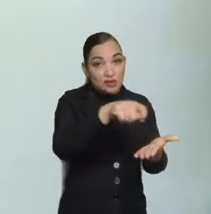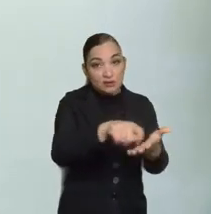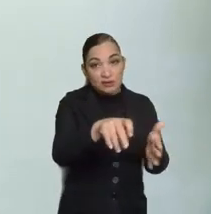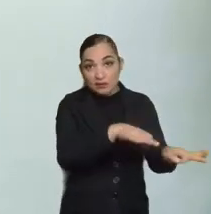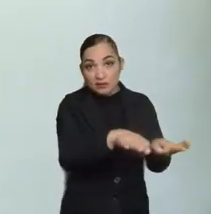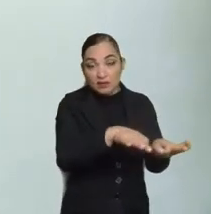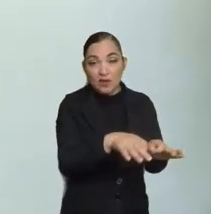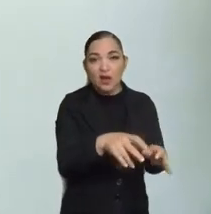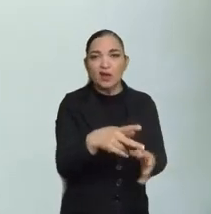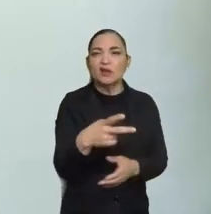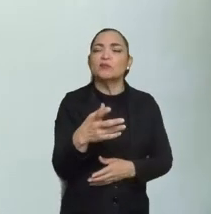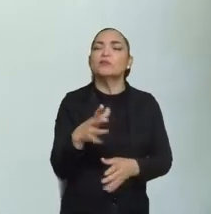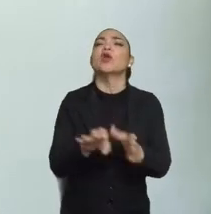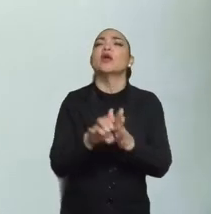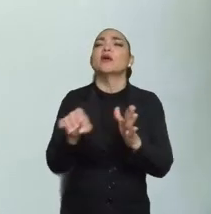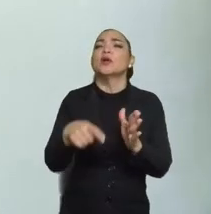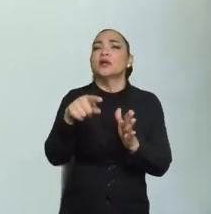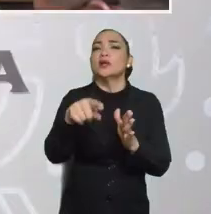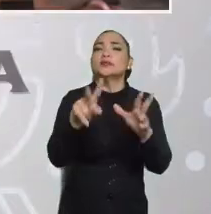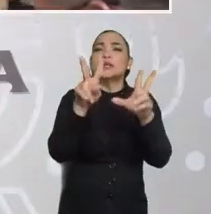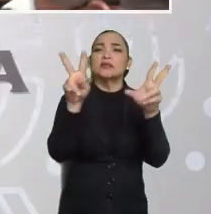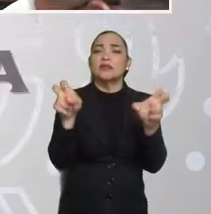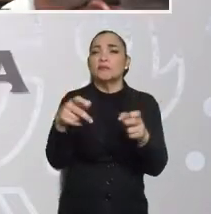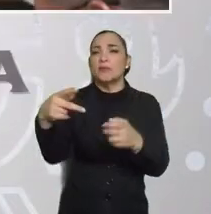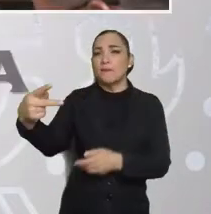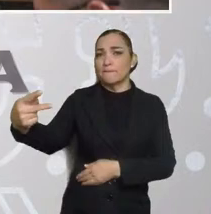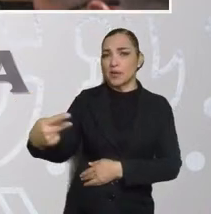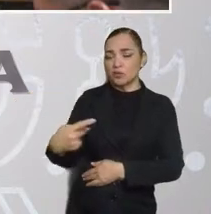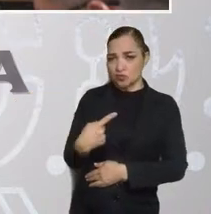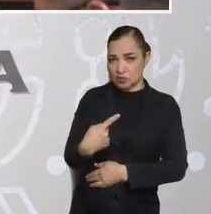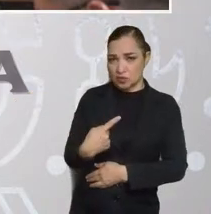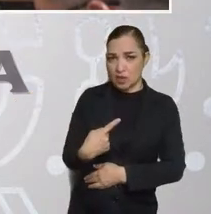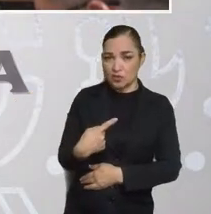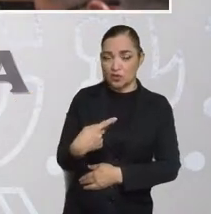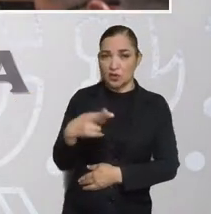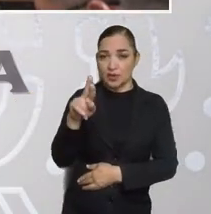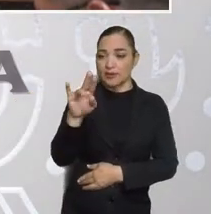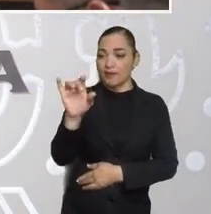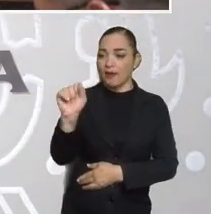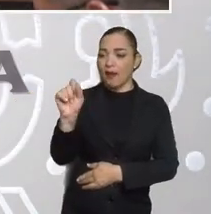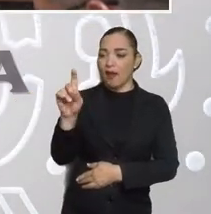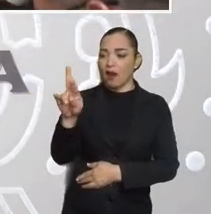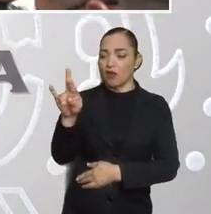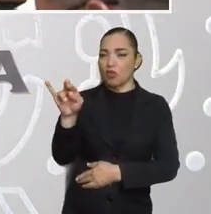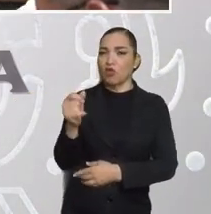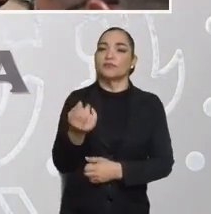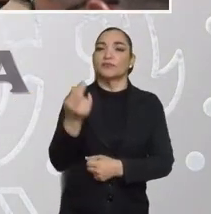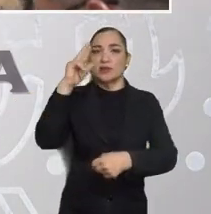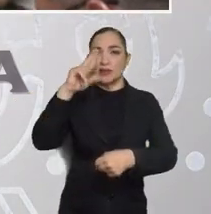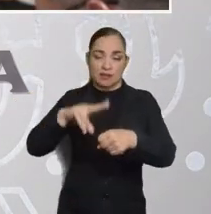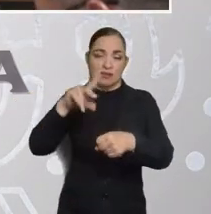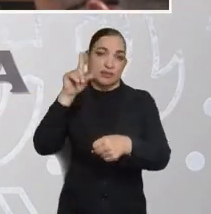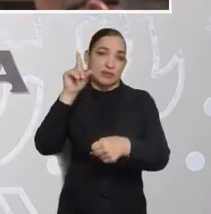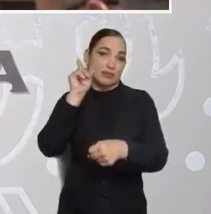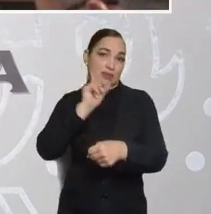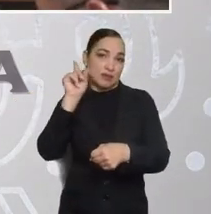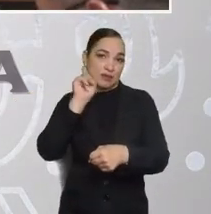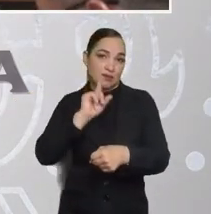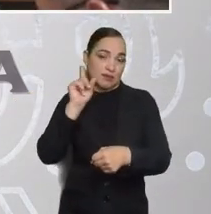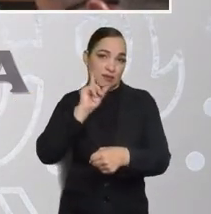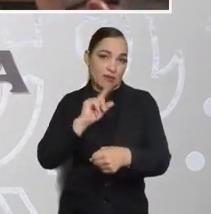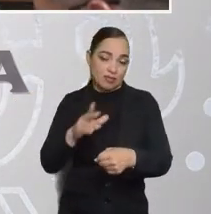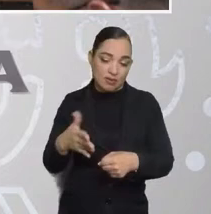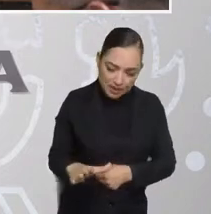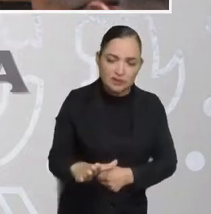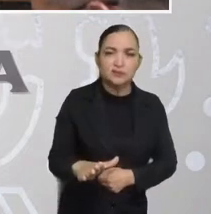este tema que me está preguntando Ricardo, pues la secretaria de Pesca debe saberlo.